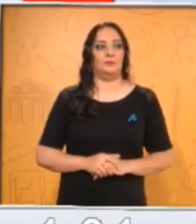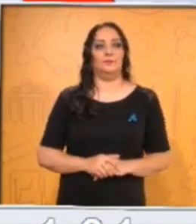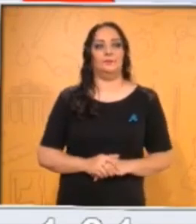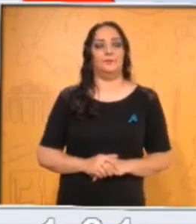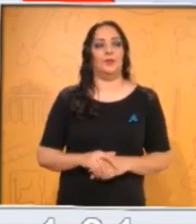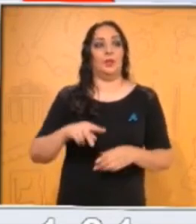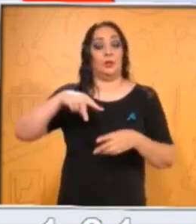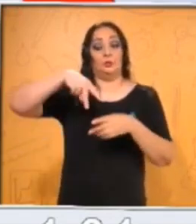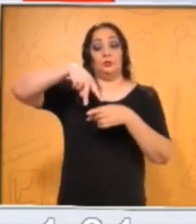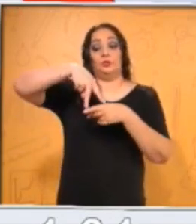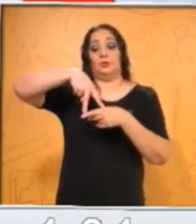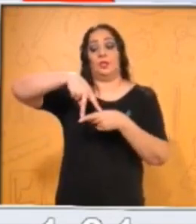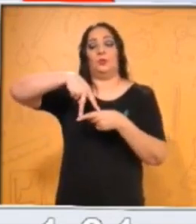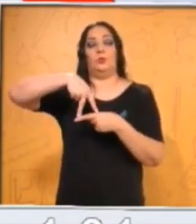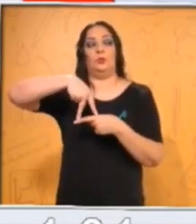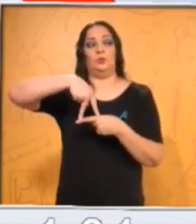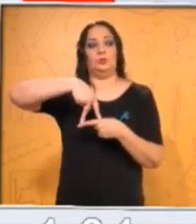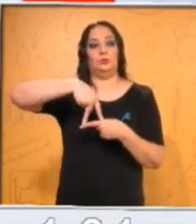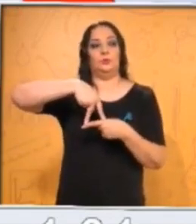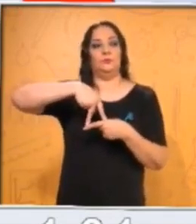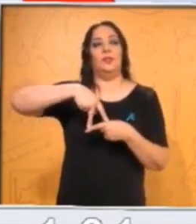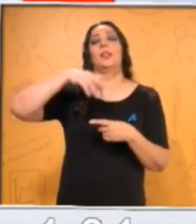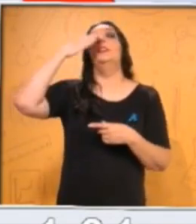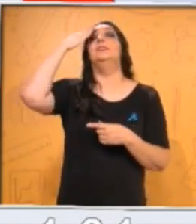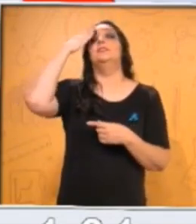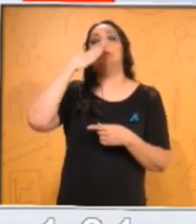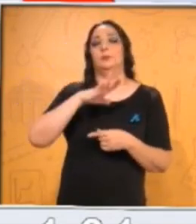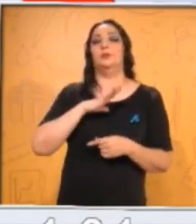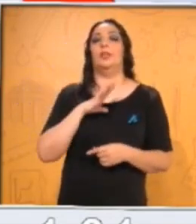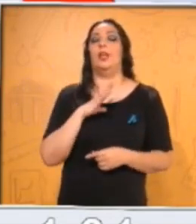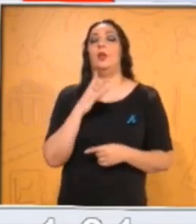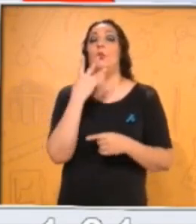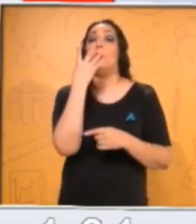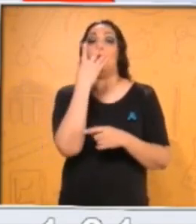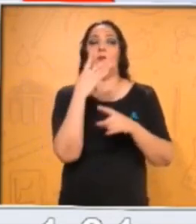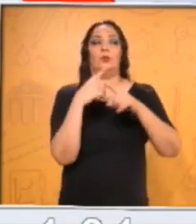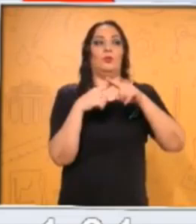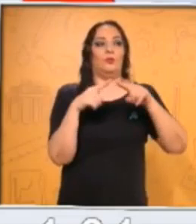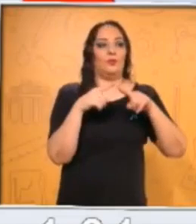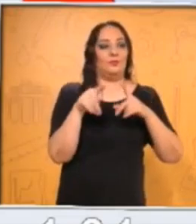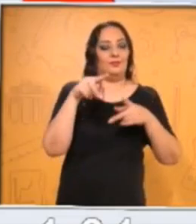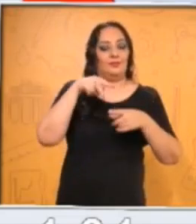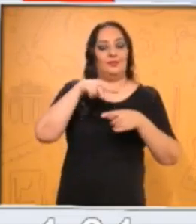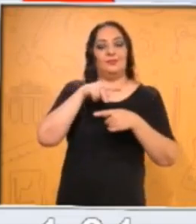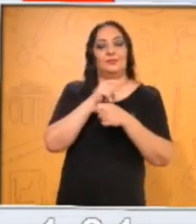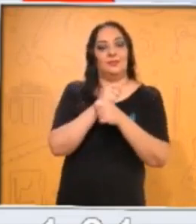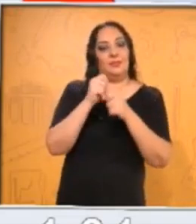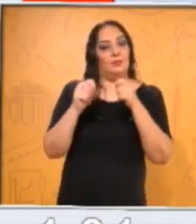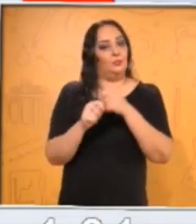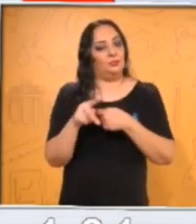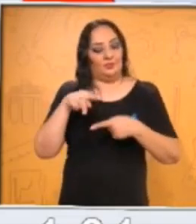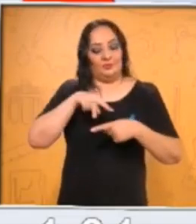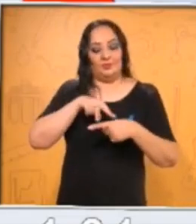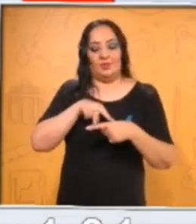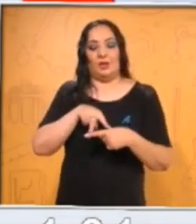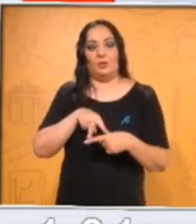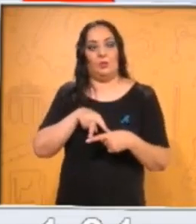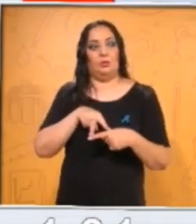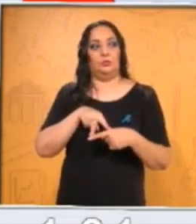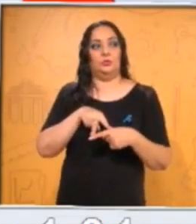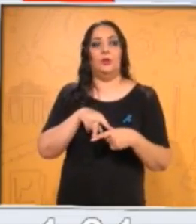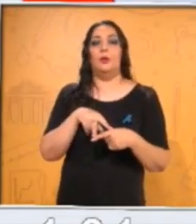los triángulos. Los triángulos, sabemos que hay cuatro diferentes tipos de triángulos. Como